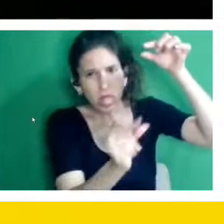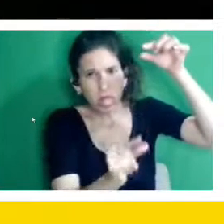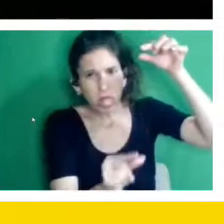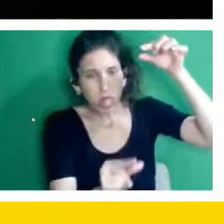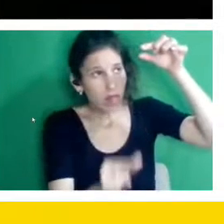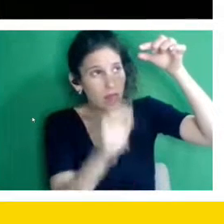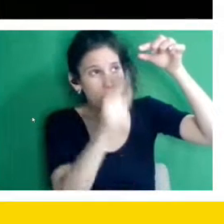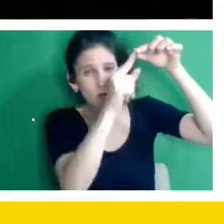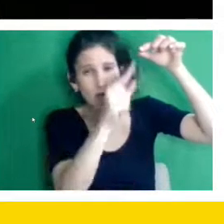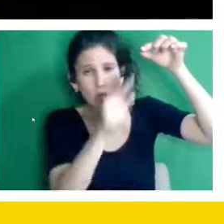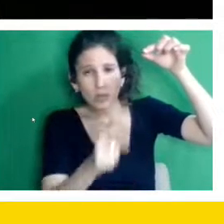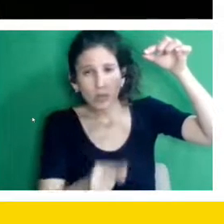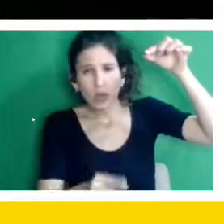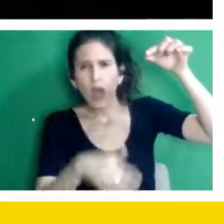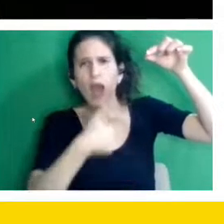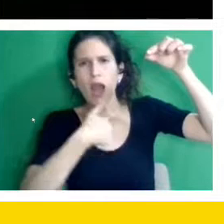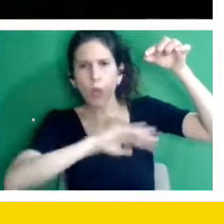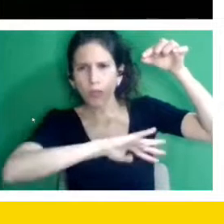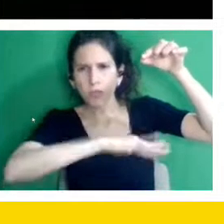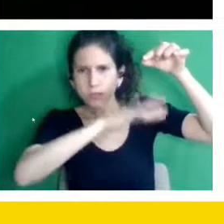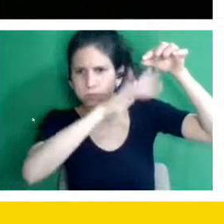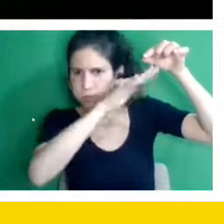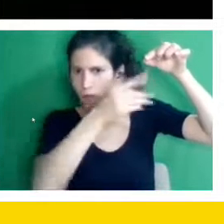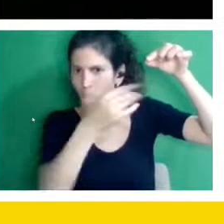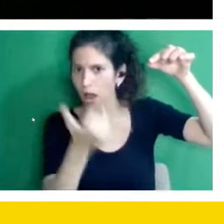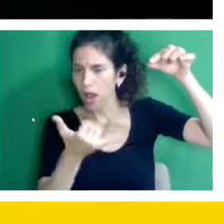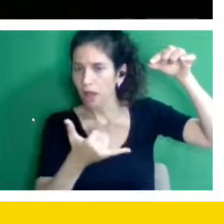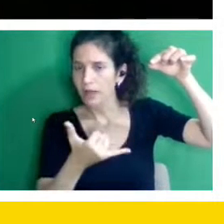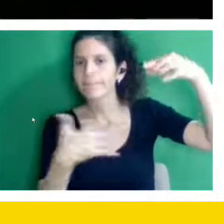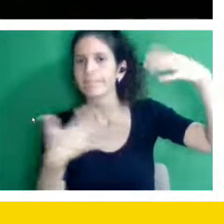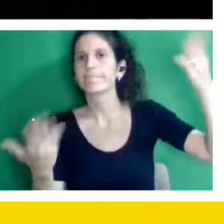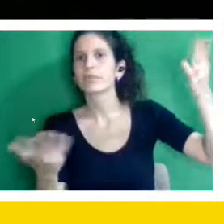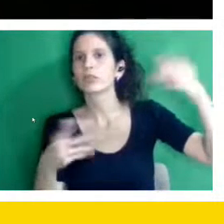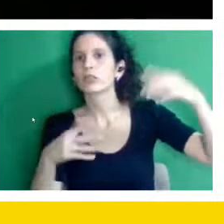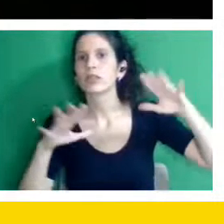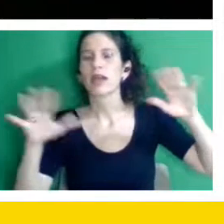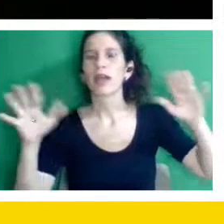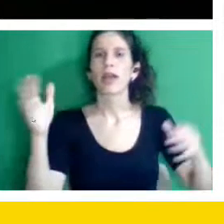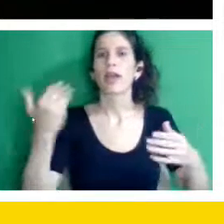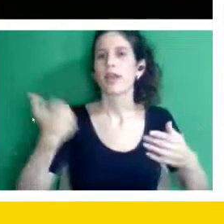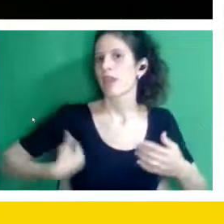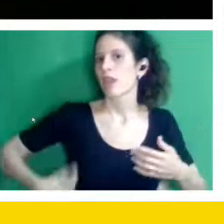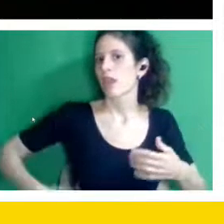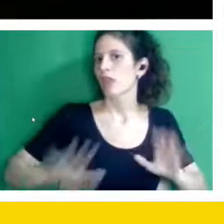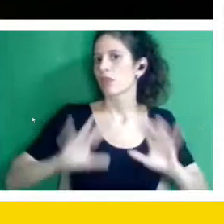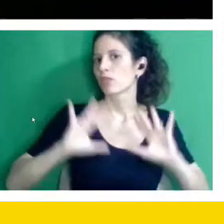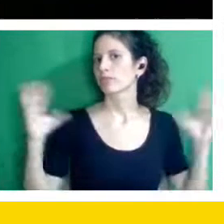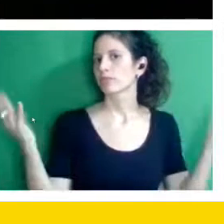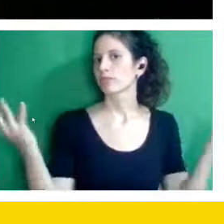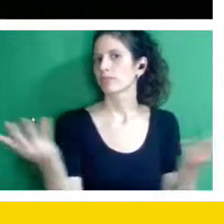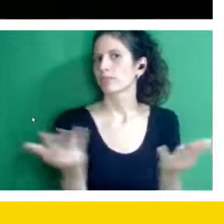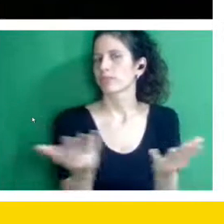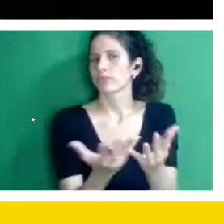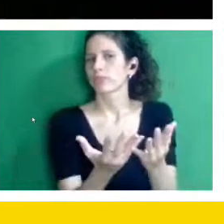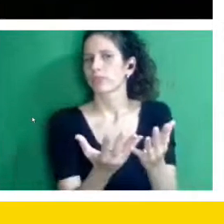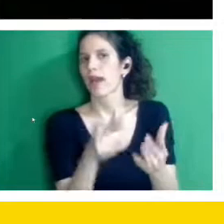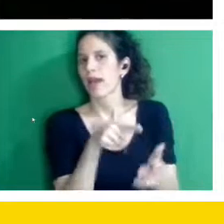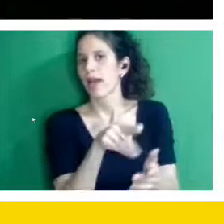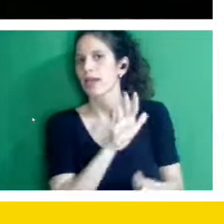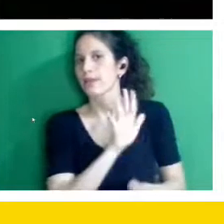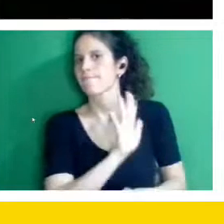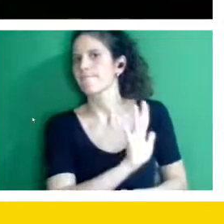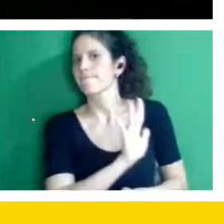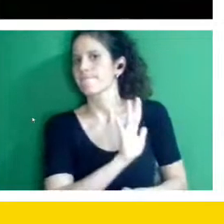costa, las amenazas naturales para nosotros son pan de todos los días. Pero seguimos repitiendo los